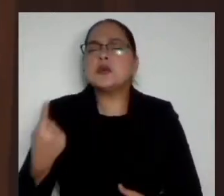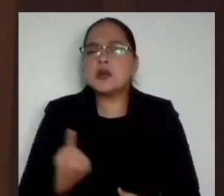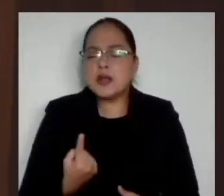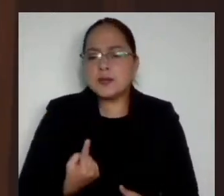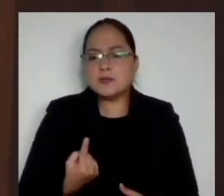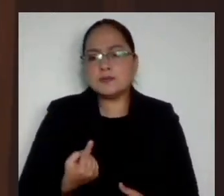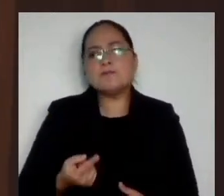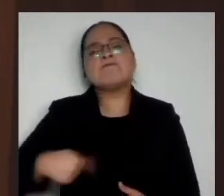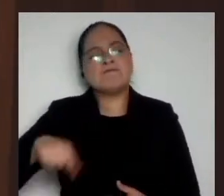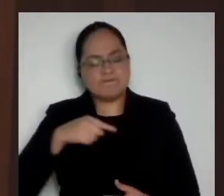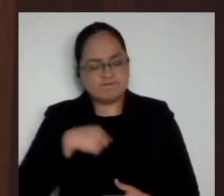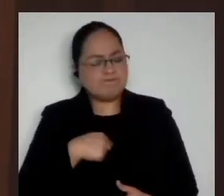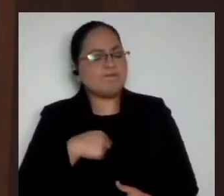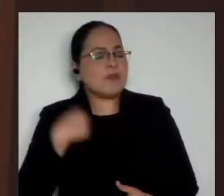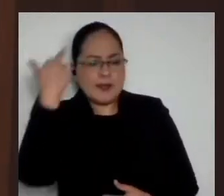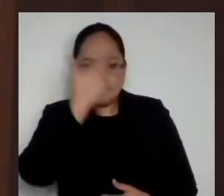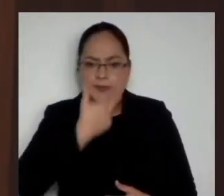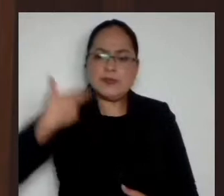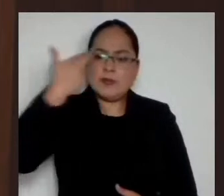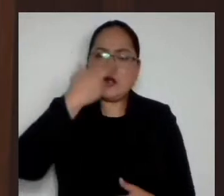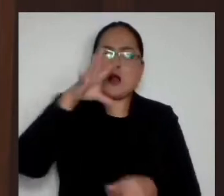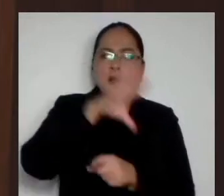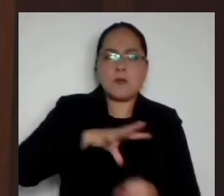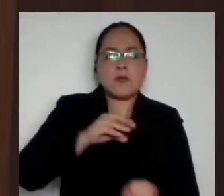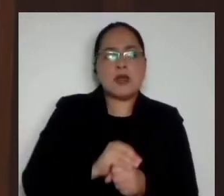Y esto nos permitió,